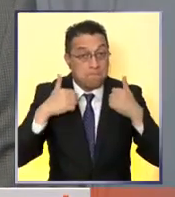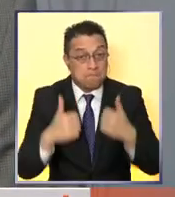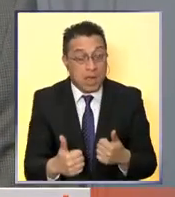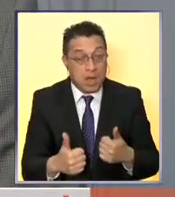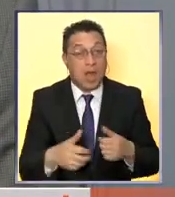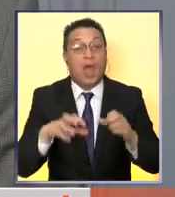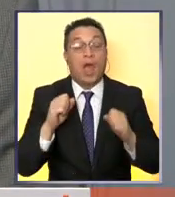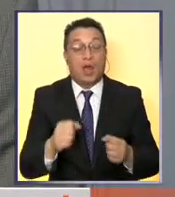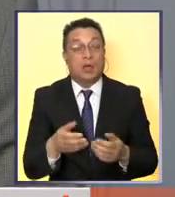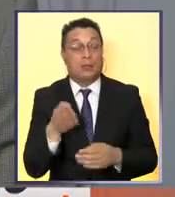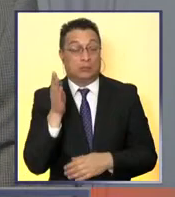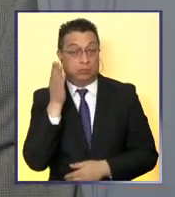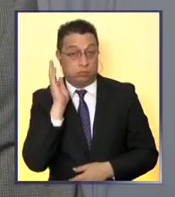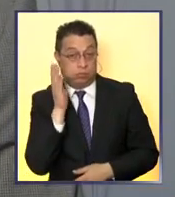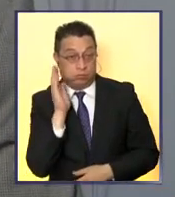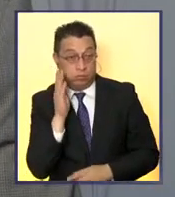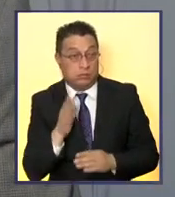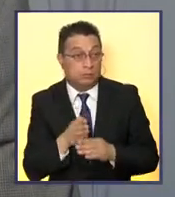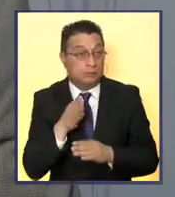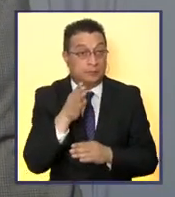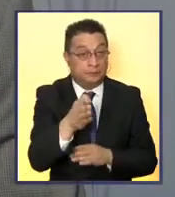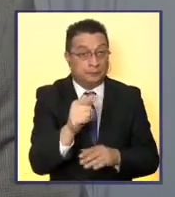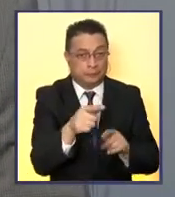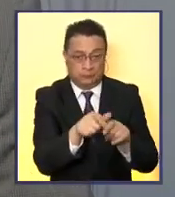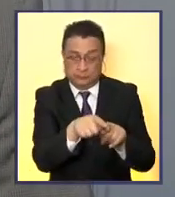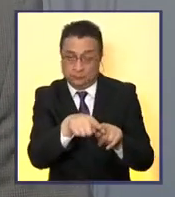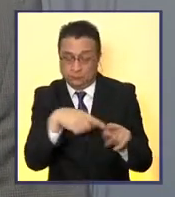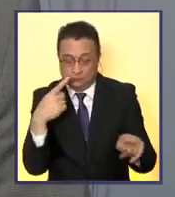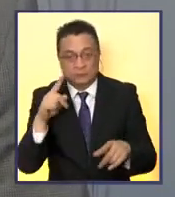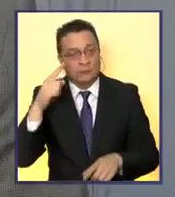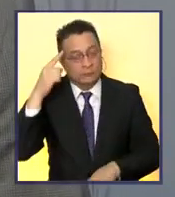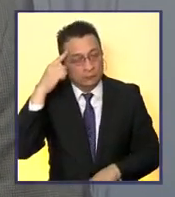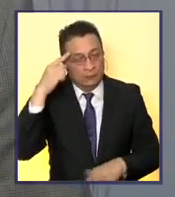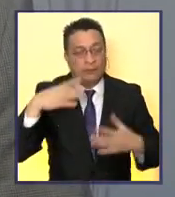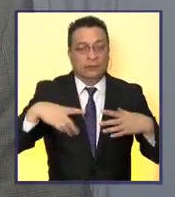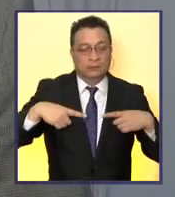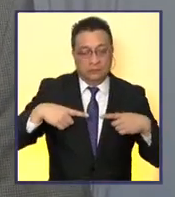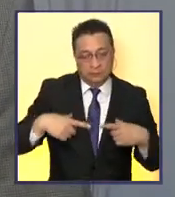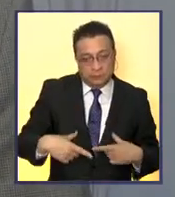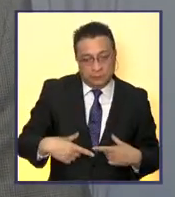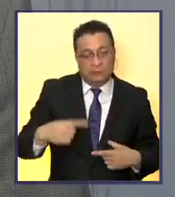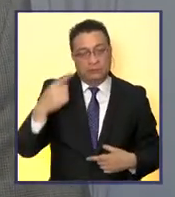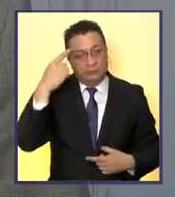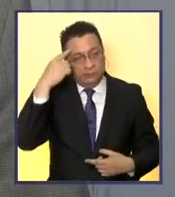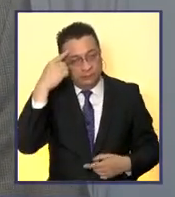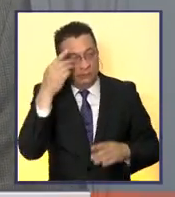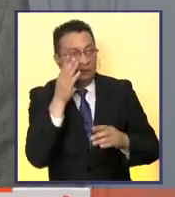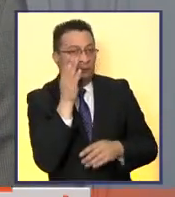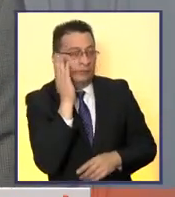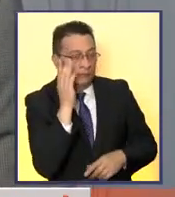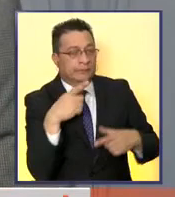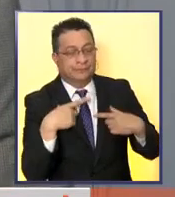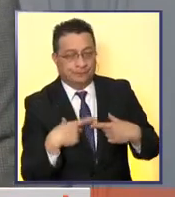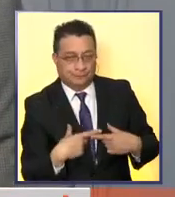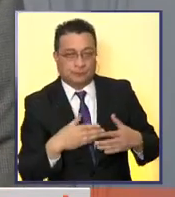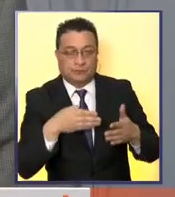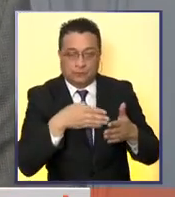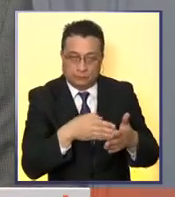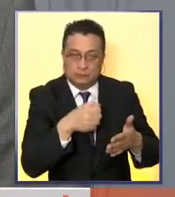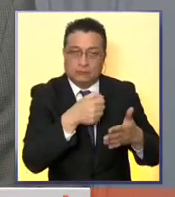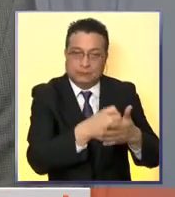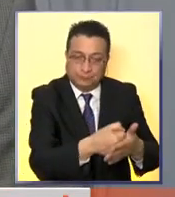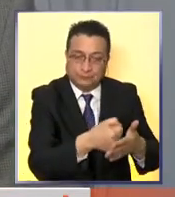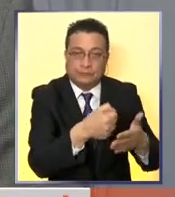desplazamiento se considera que hacer un poco extenso que tome algún descanso en el transcurso del viaje que si va a ser